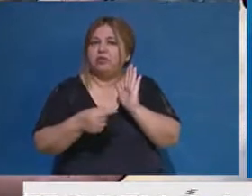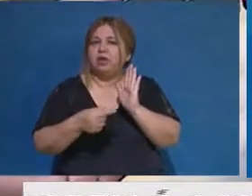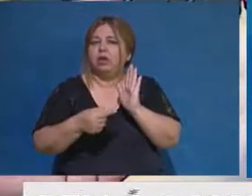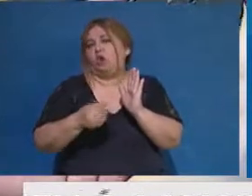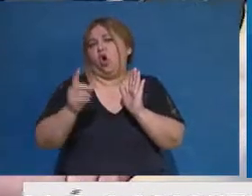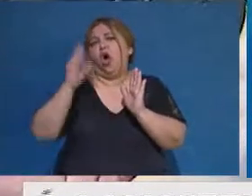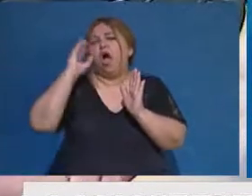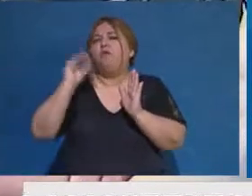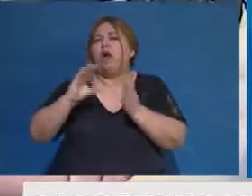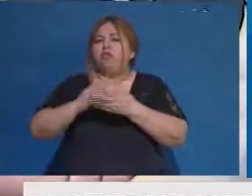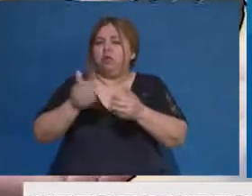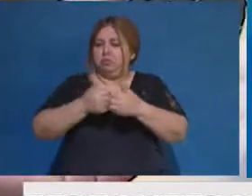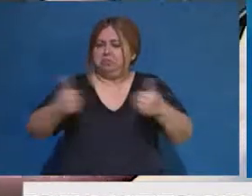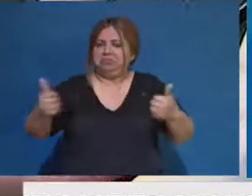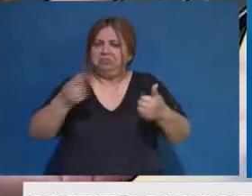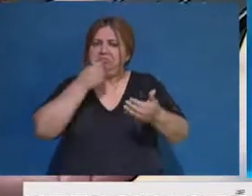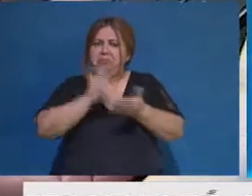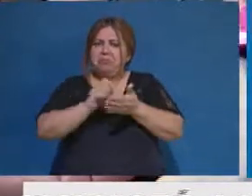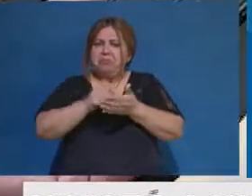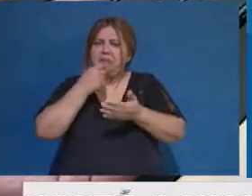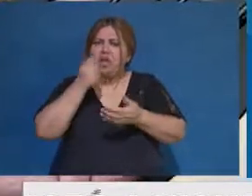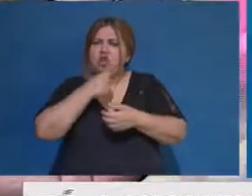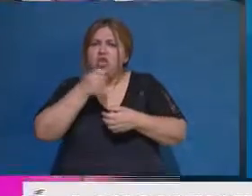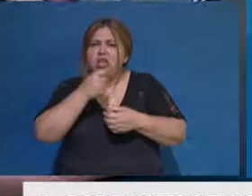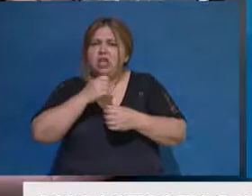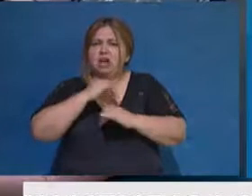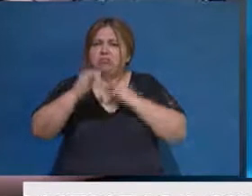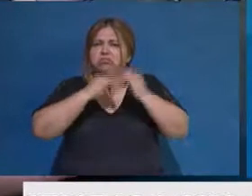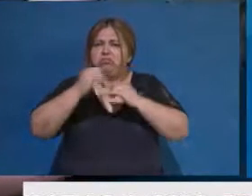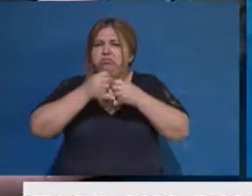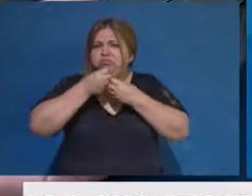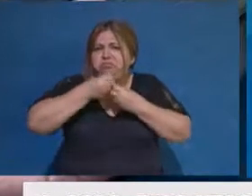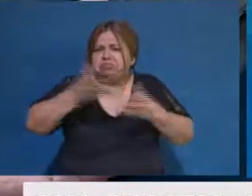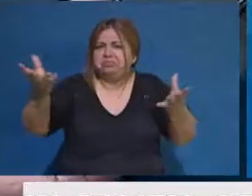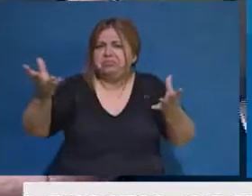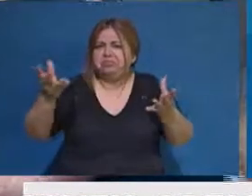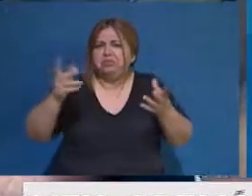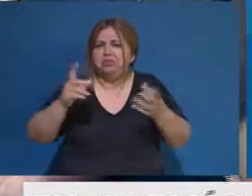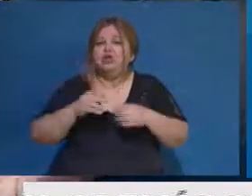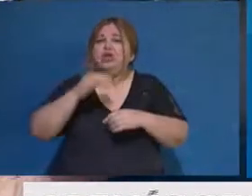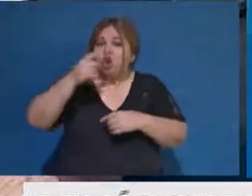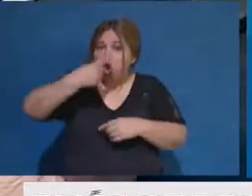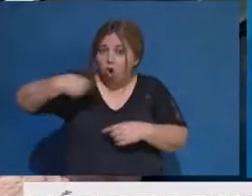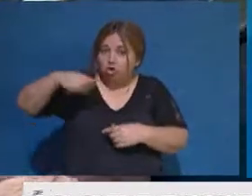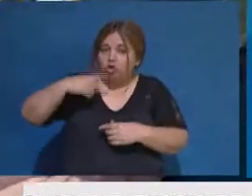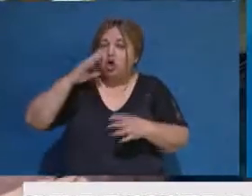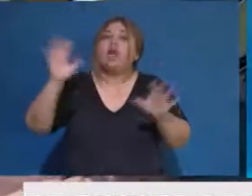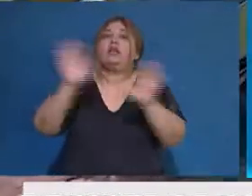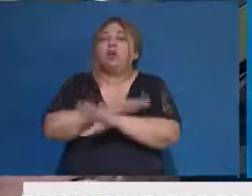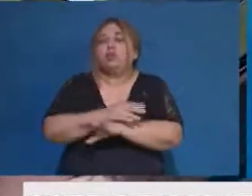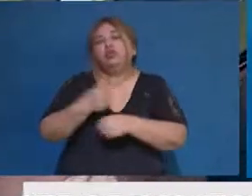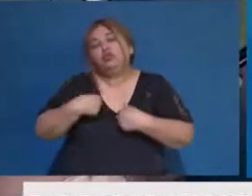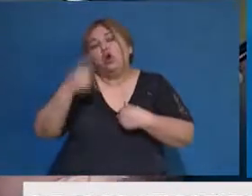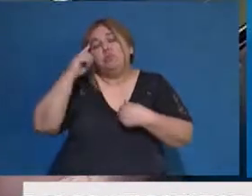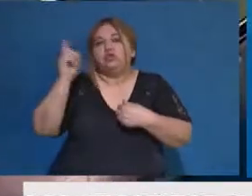prensa que ellos invocan para hacer todos estos cuestionamientos. Si nosotros estamos equivocados, que yo creo que no es así, más